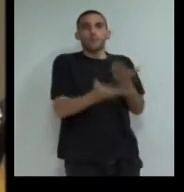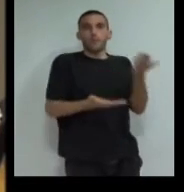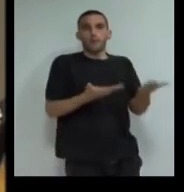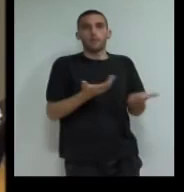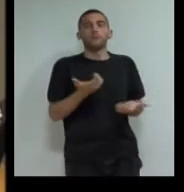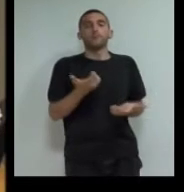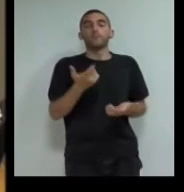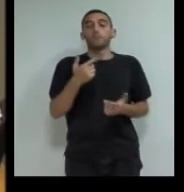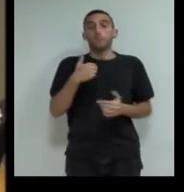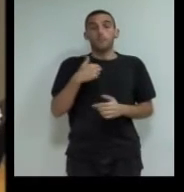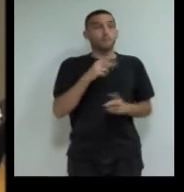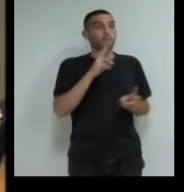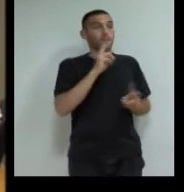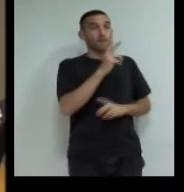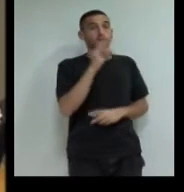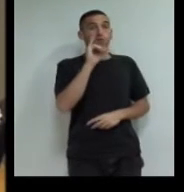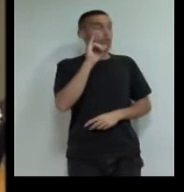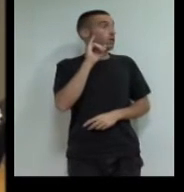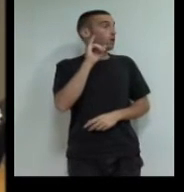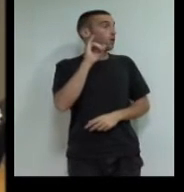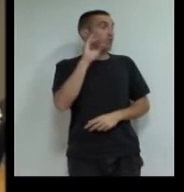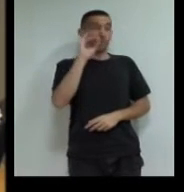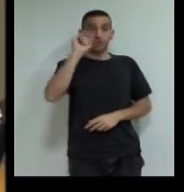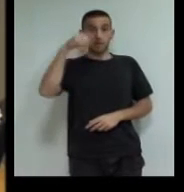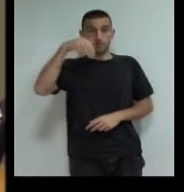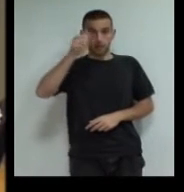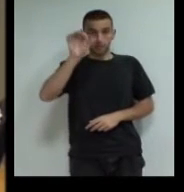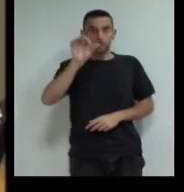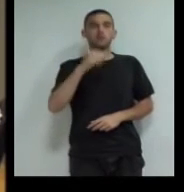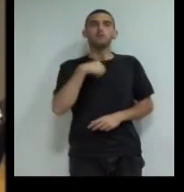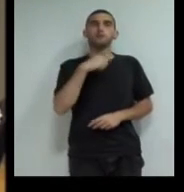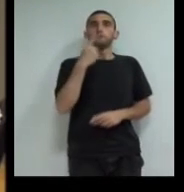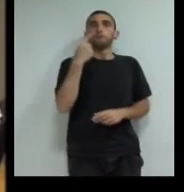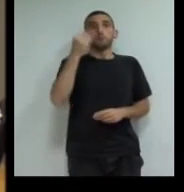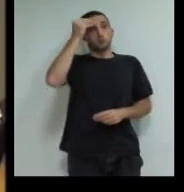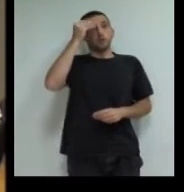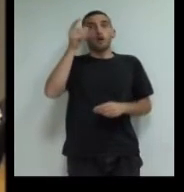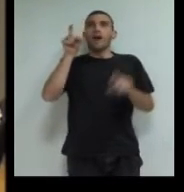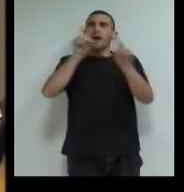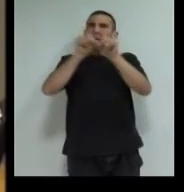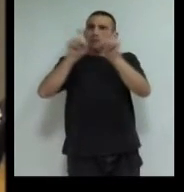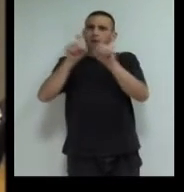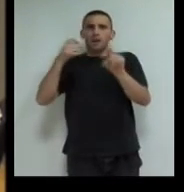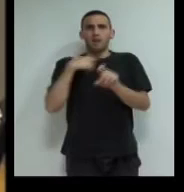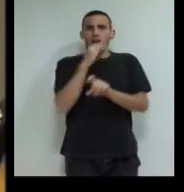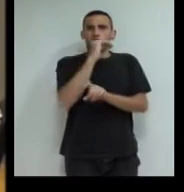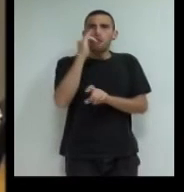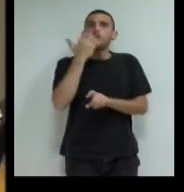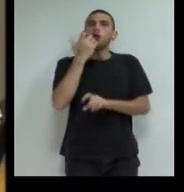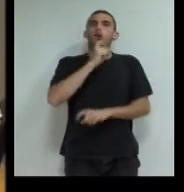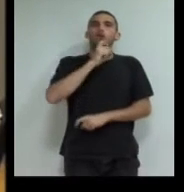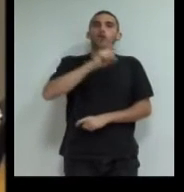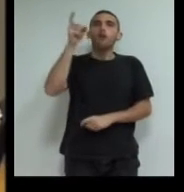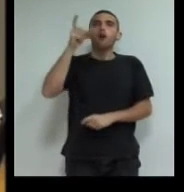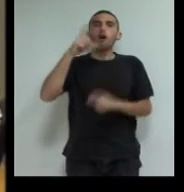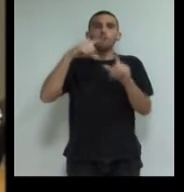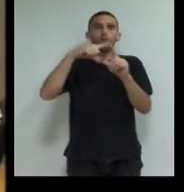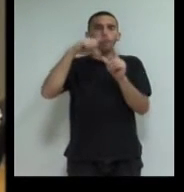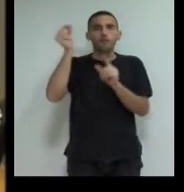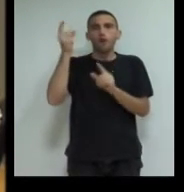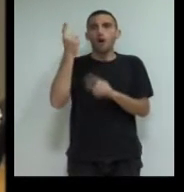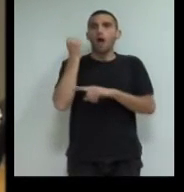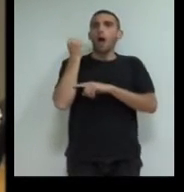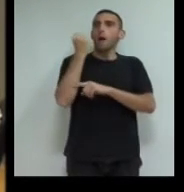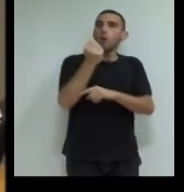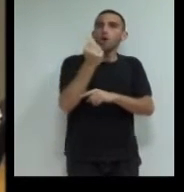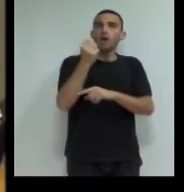decir, están los departamentos de RSC de las empresas, están las fundaciones, como es el caso de la Fundación Vodafone, que apoya el teatro